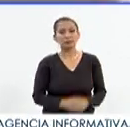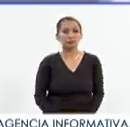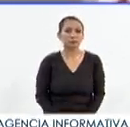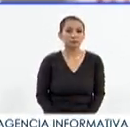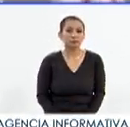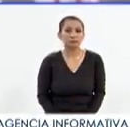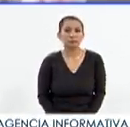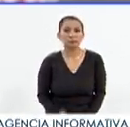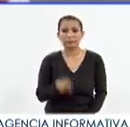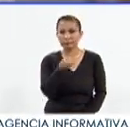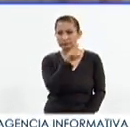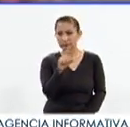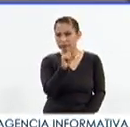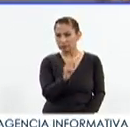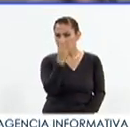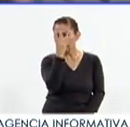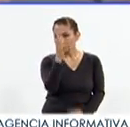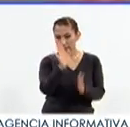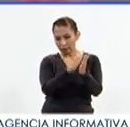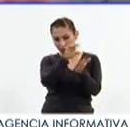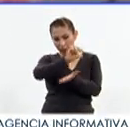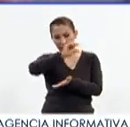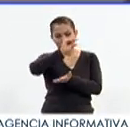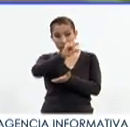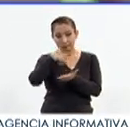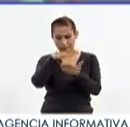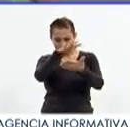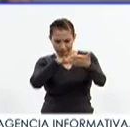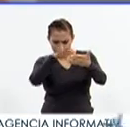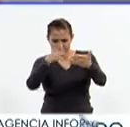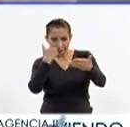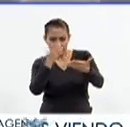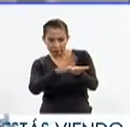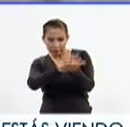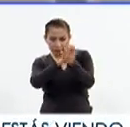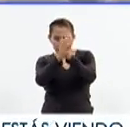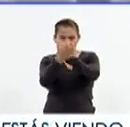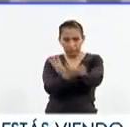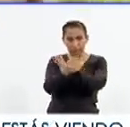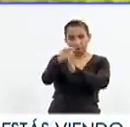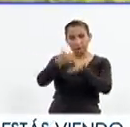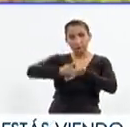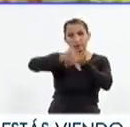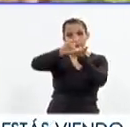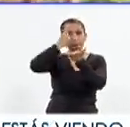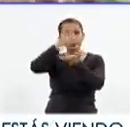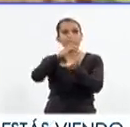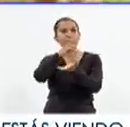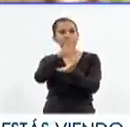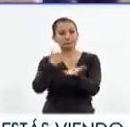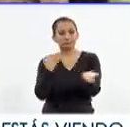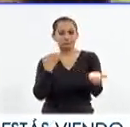occidentalizada. En 174 páginas, el texto busca transformarse en una herramienta